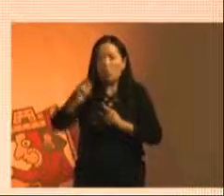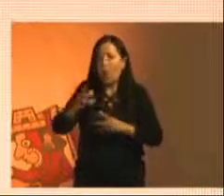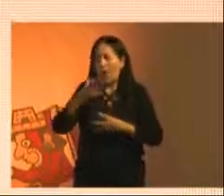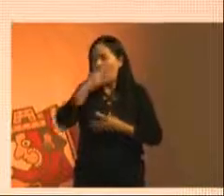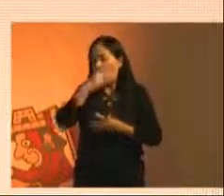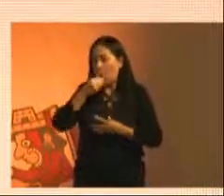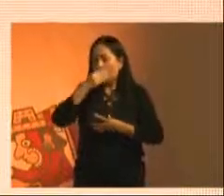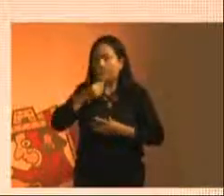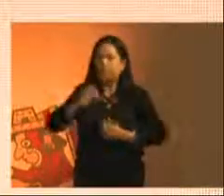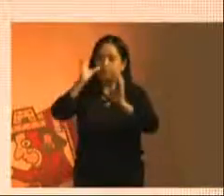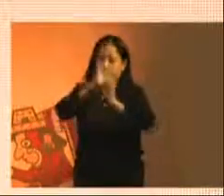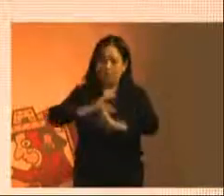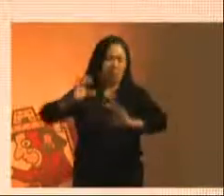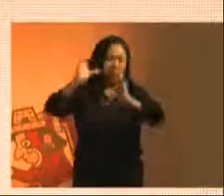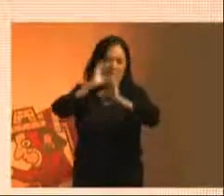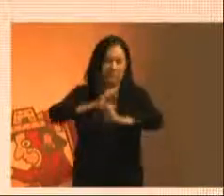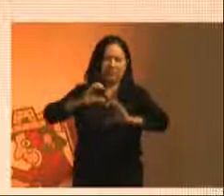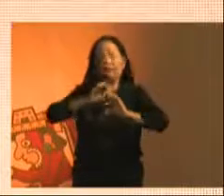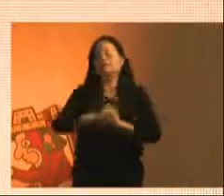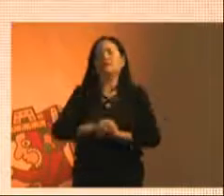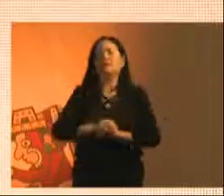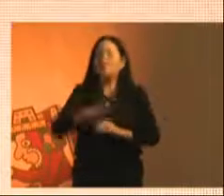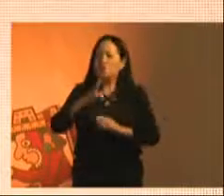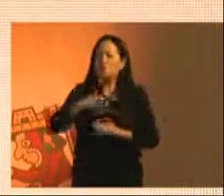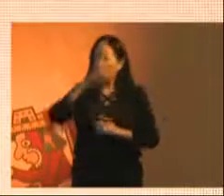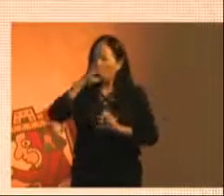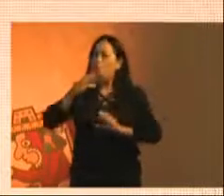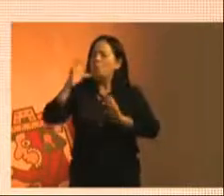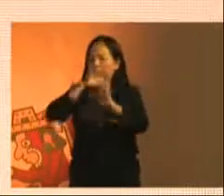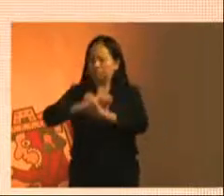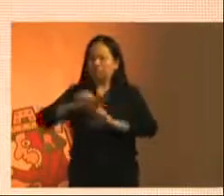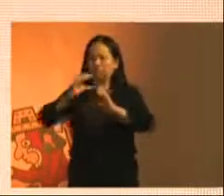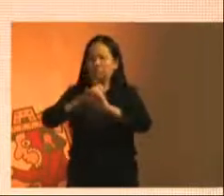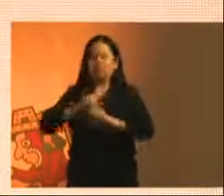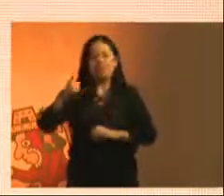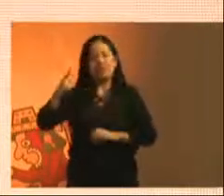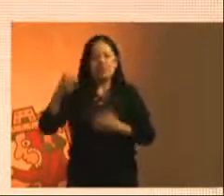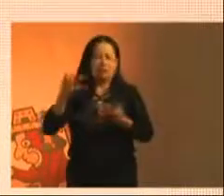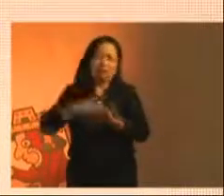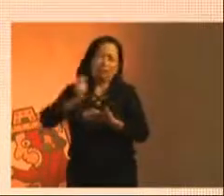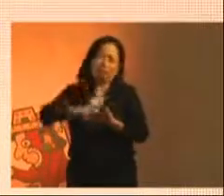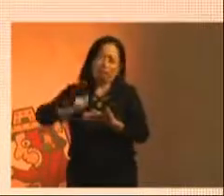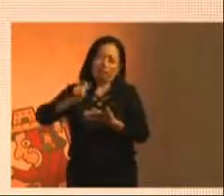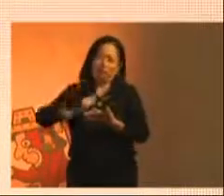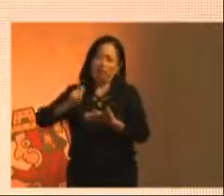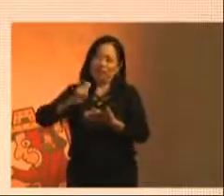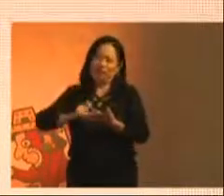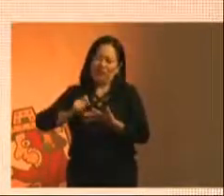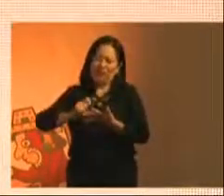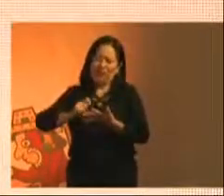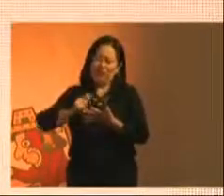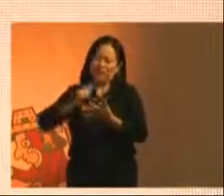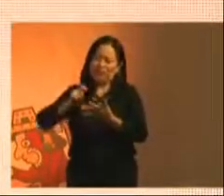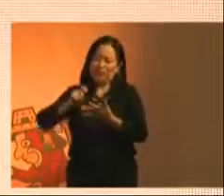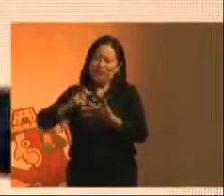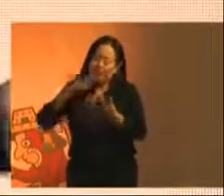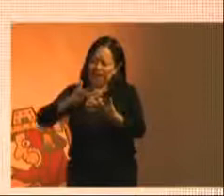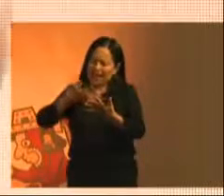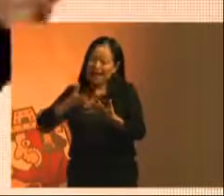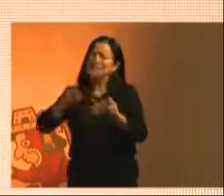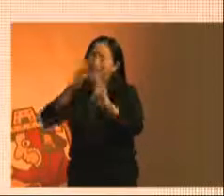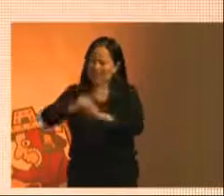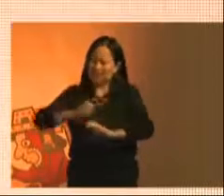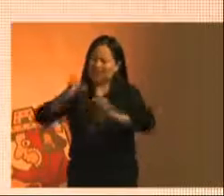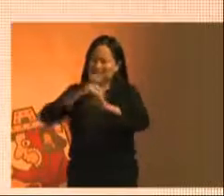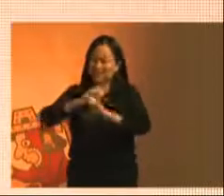cantar un cantante popular un activista y un cantante popular que hacía sus propias letras y se las ponía las canciones a las canciones ya